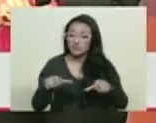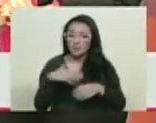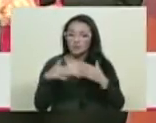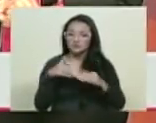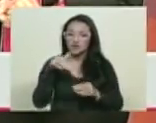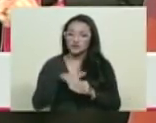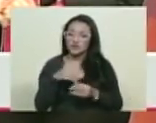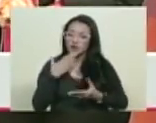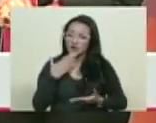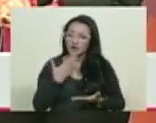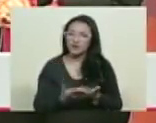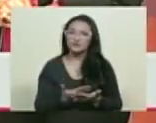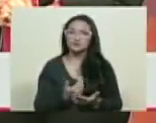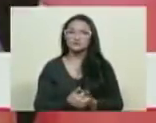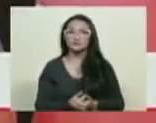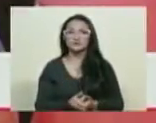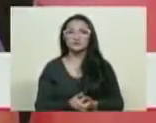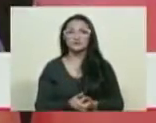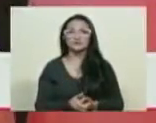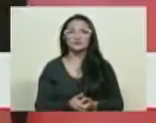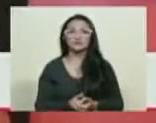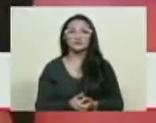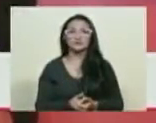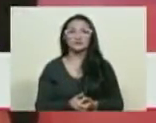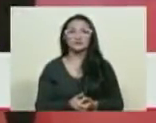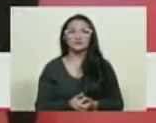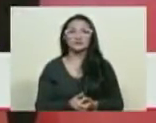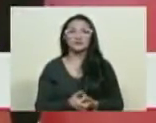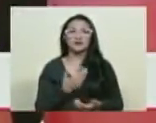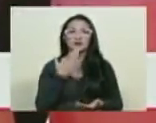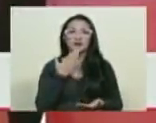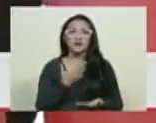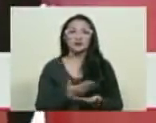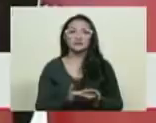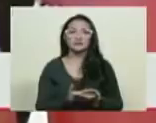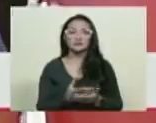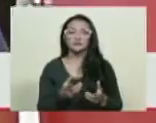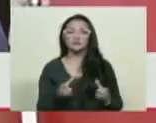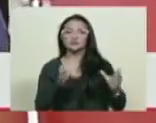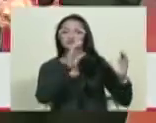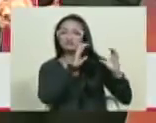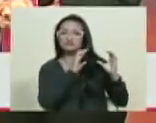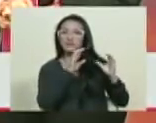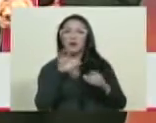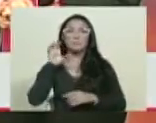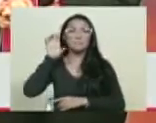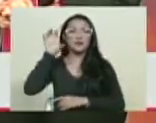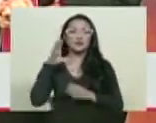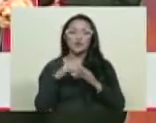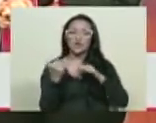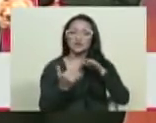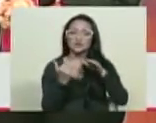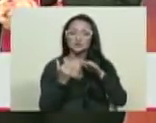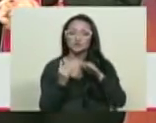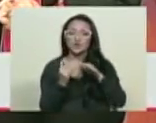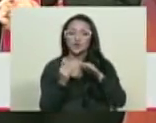electoral por tener las riendas del país y como usted sabe todas las instituciones están subordinadas a ustedes